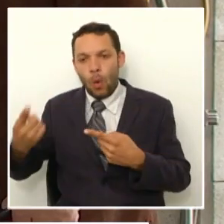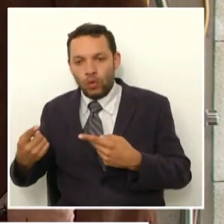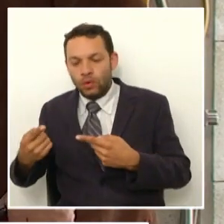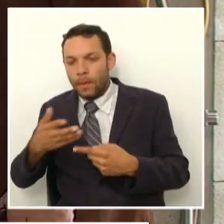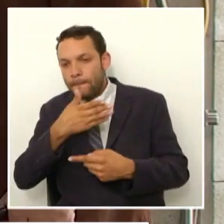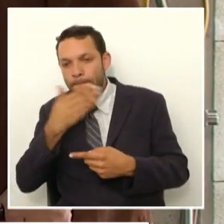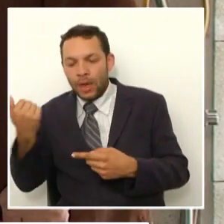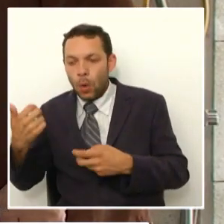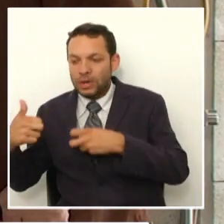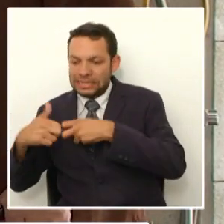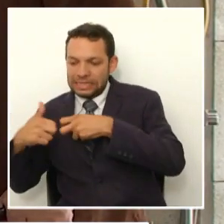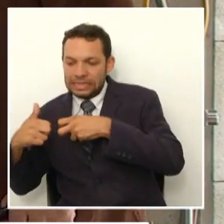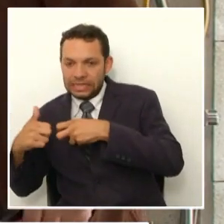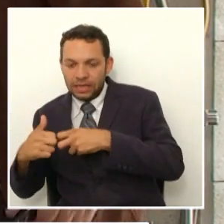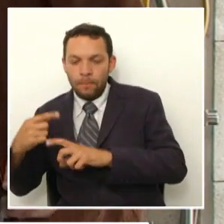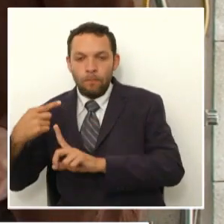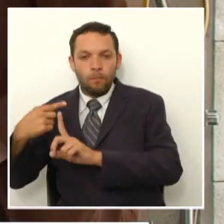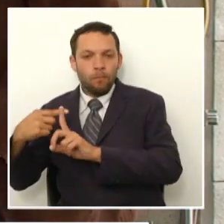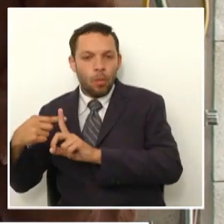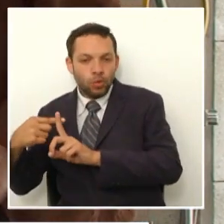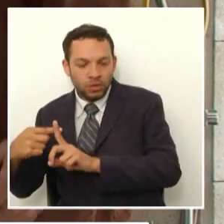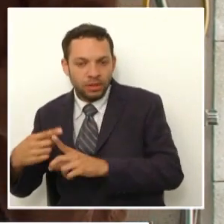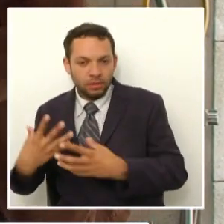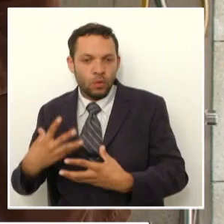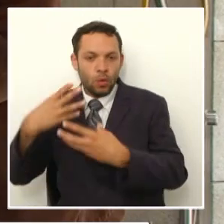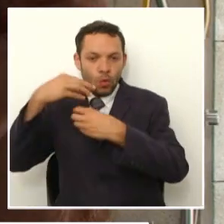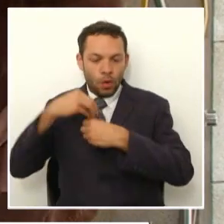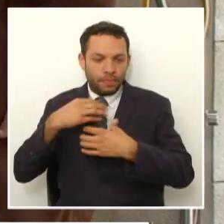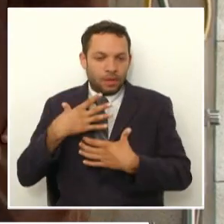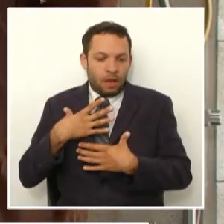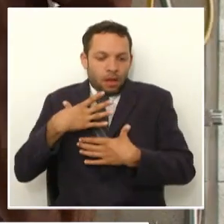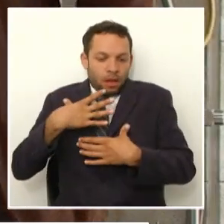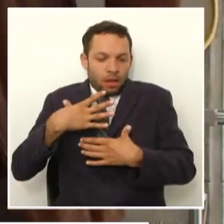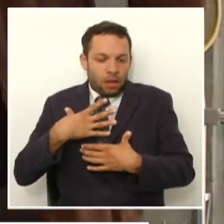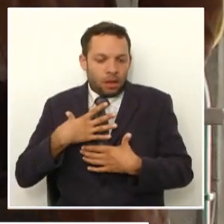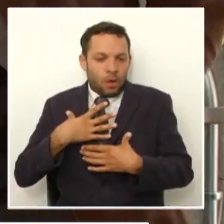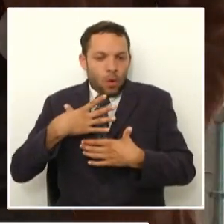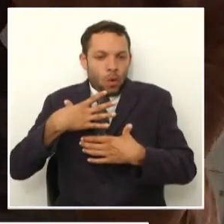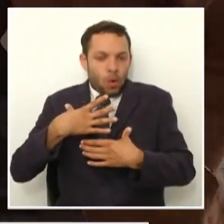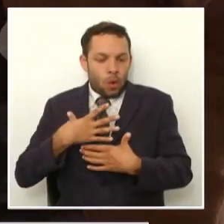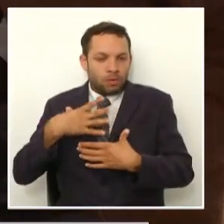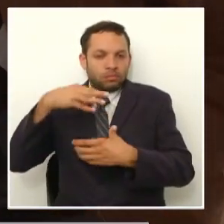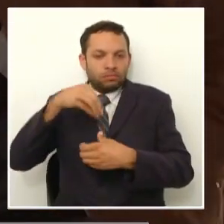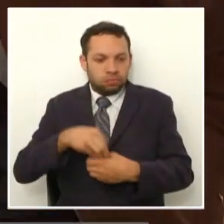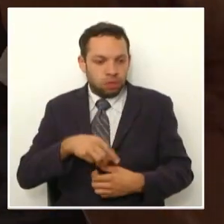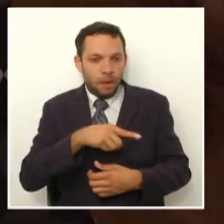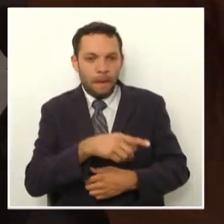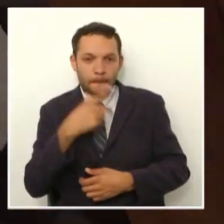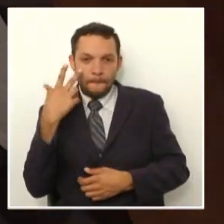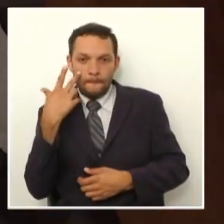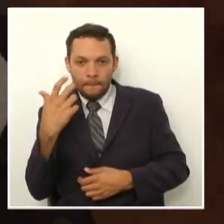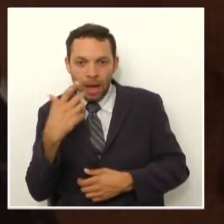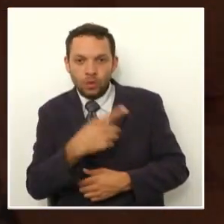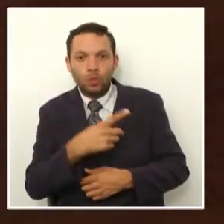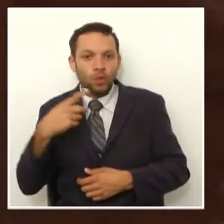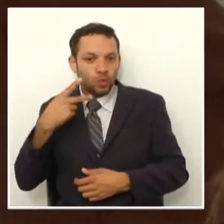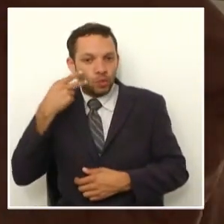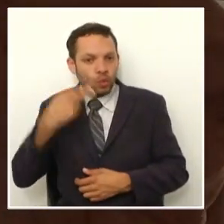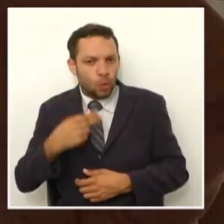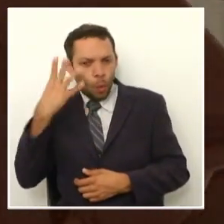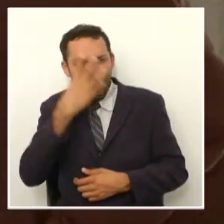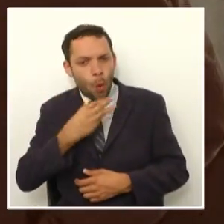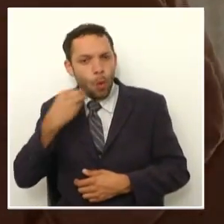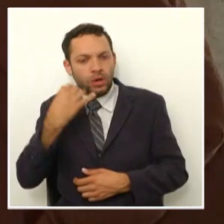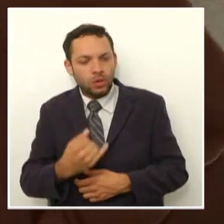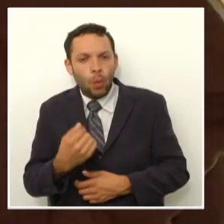una presión positiva desde dentro del pulmón. Este equipo tiene una significación histórica. Creo que es el